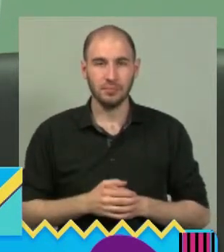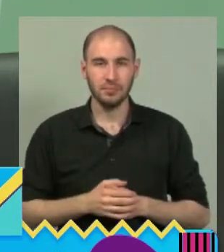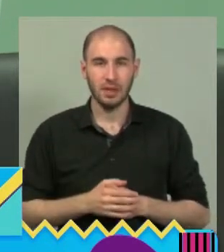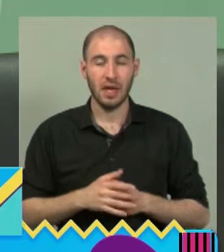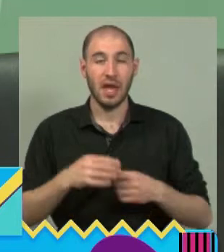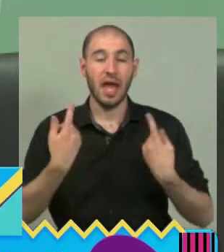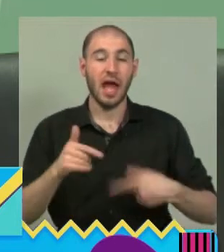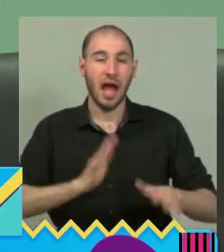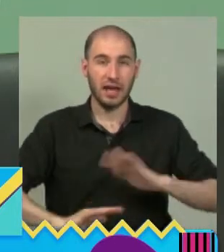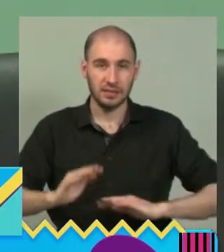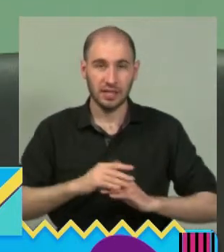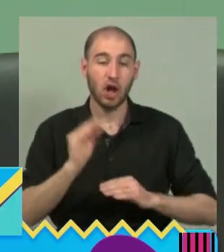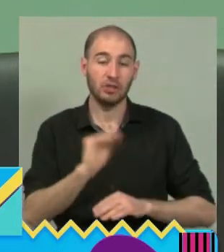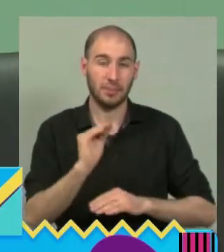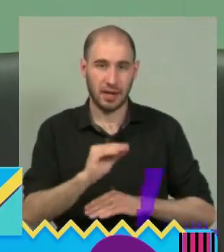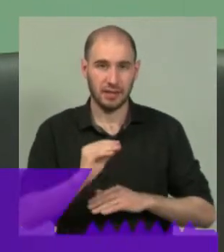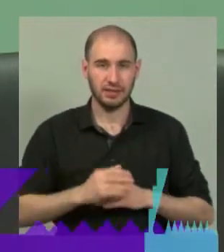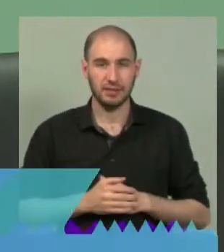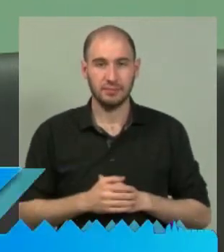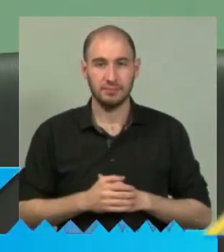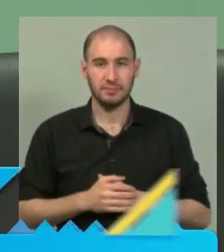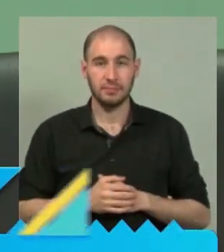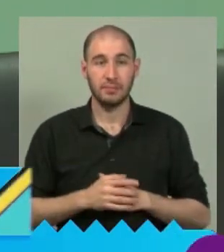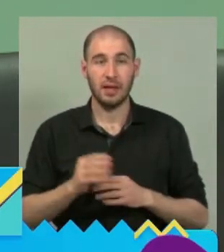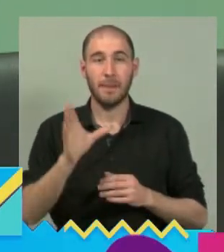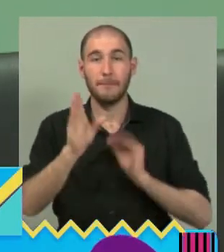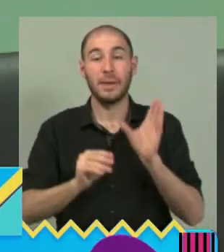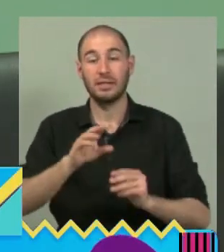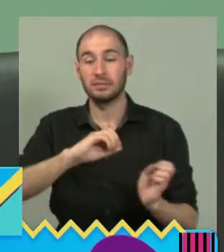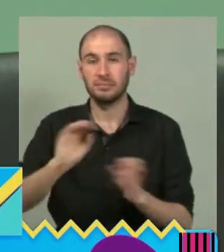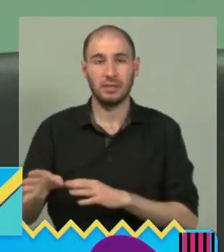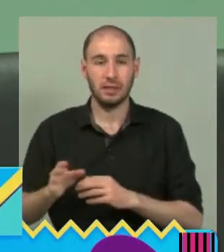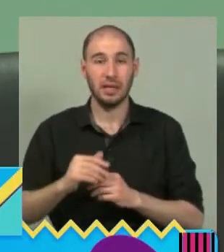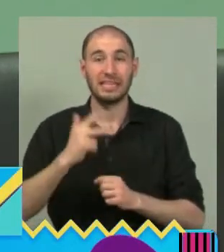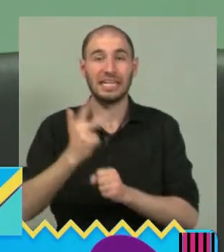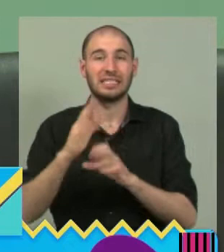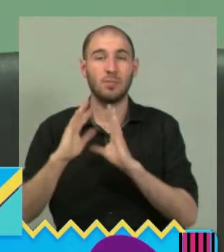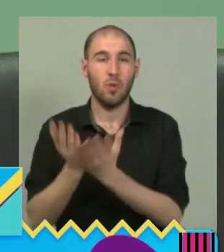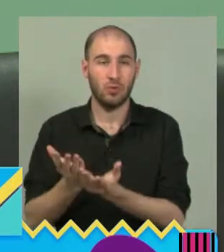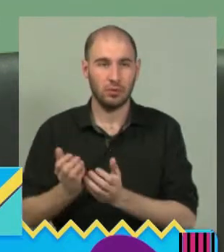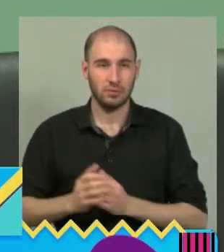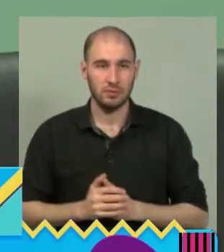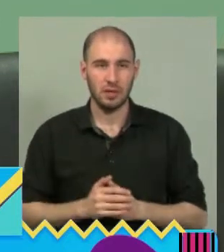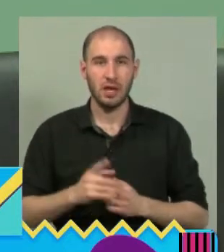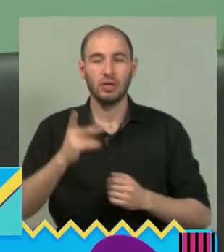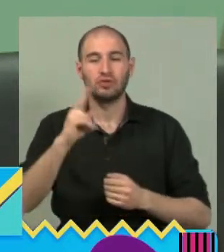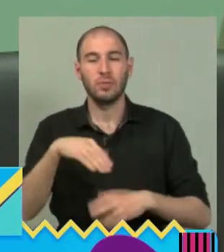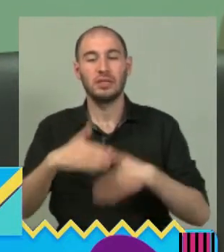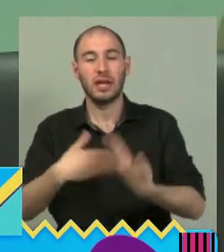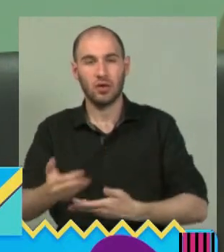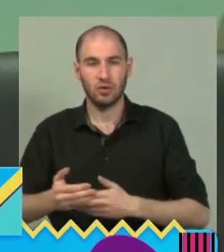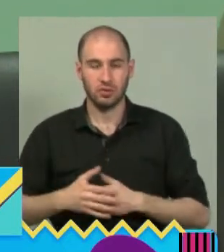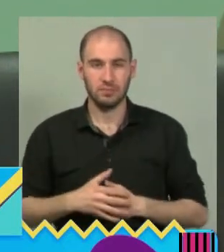las actividades contaminantes pasen a países del tercer mundo, de los